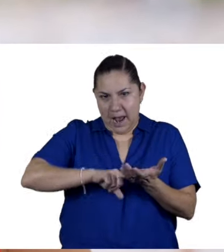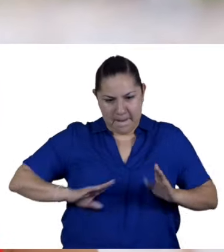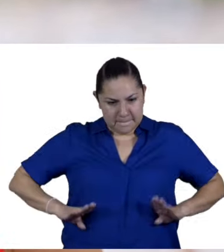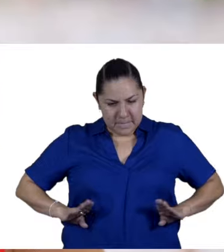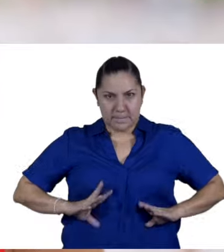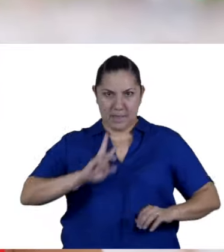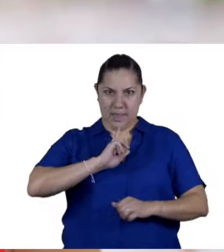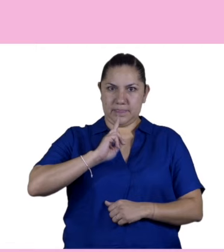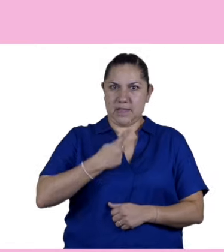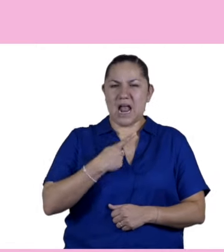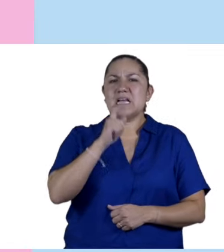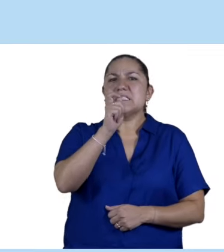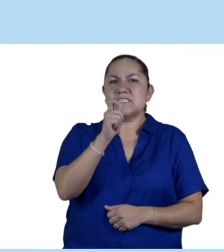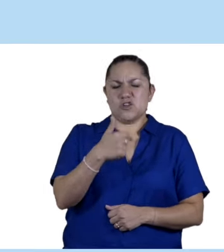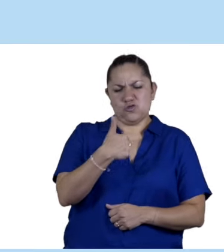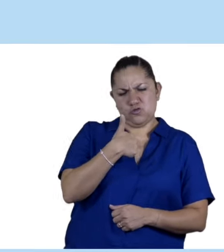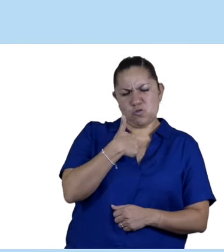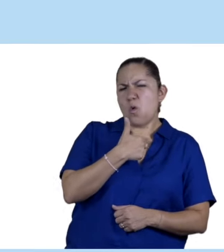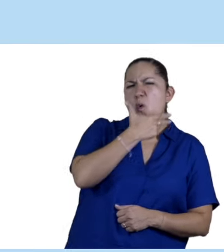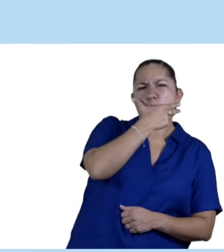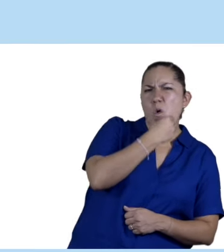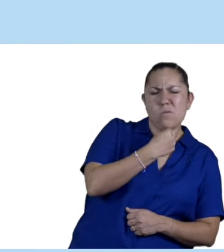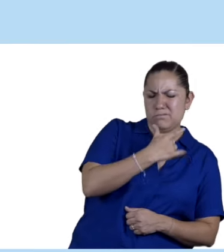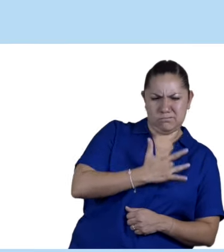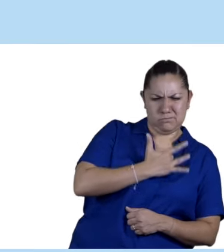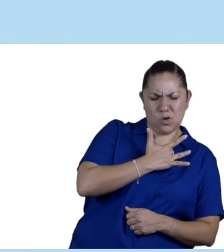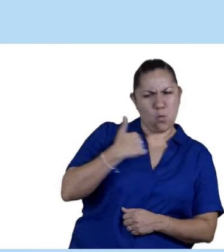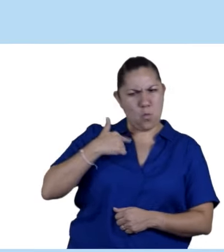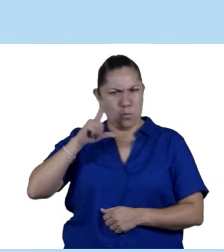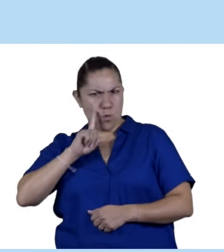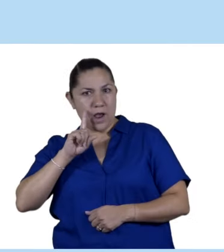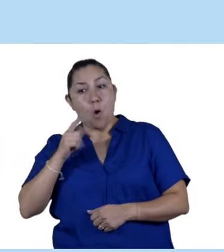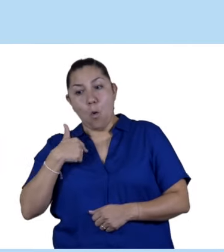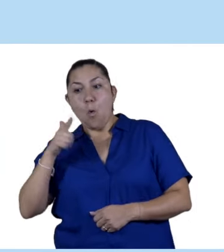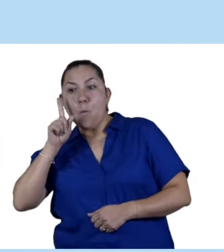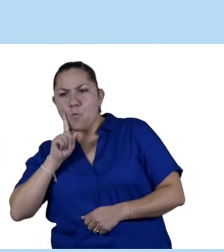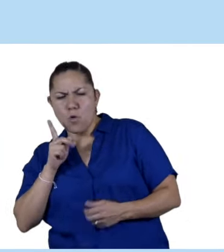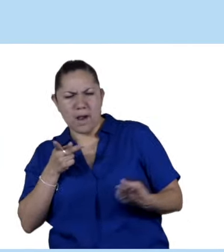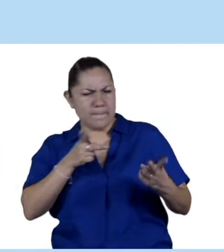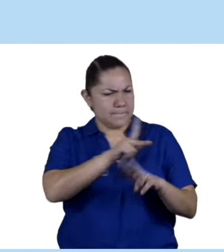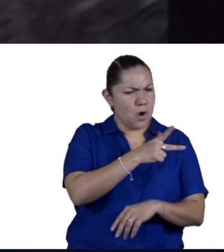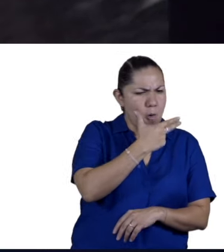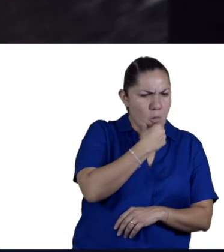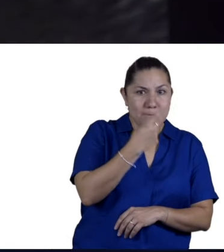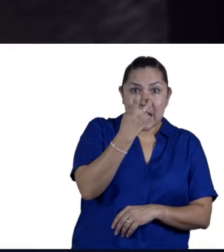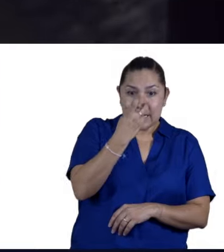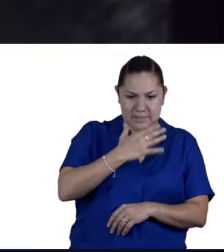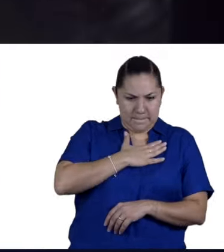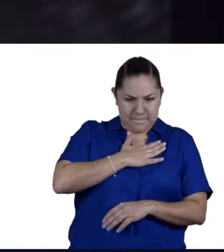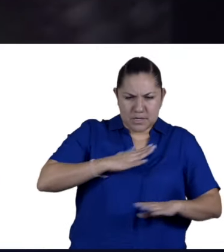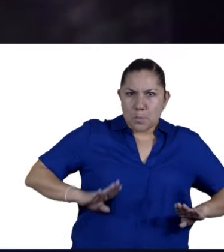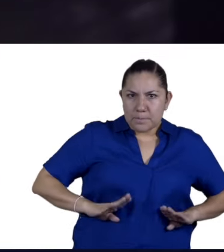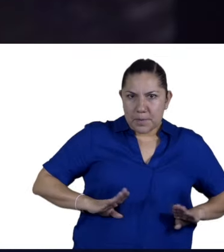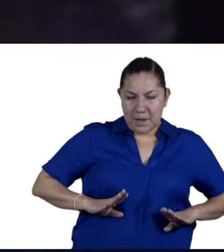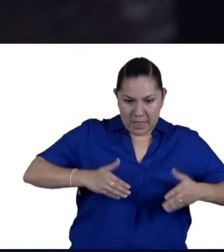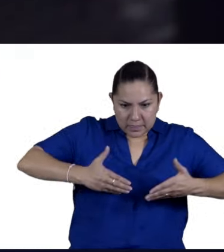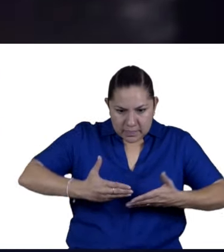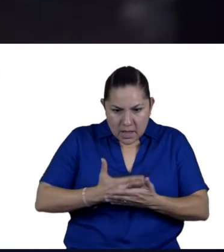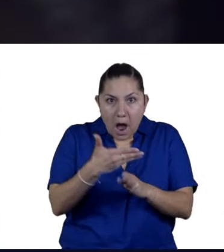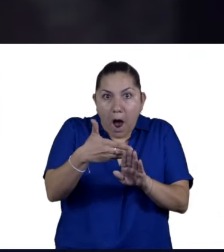más allá de un cambio de género masculino a femenino o viceversa, determinado desde antes del nacimiento,